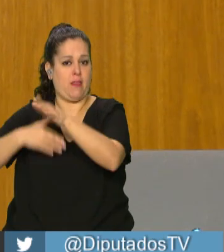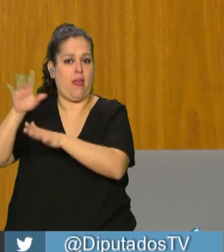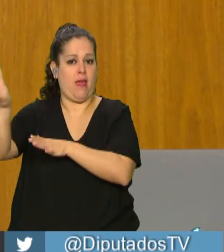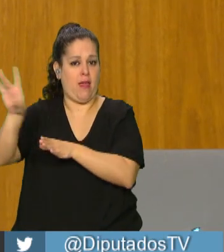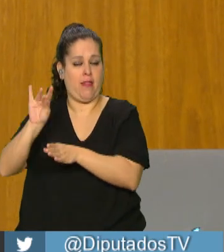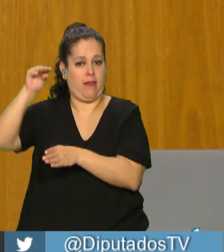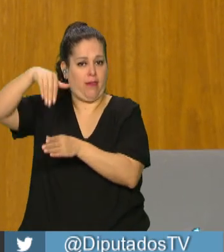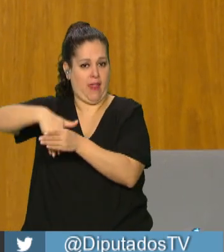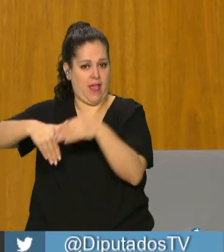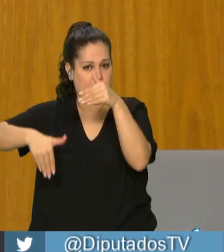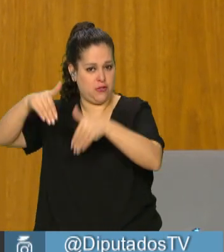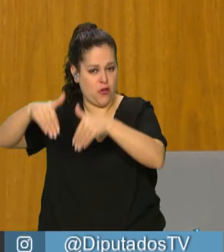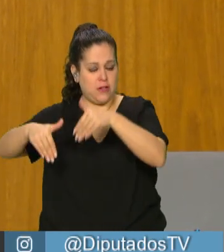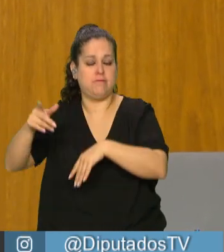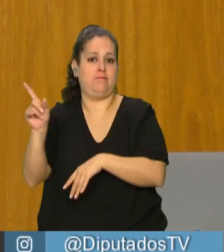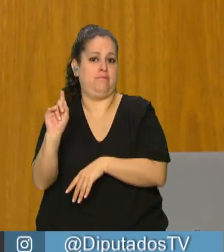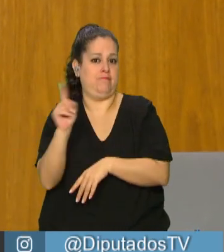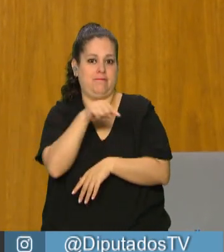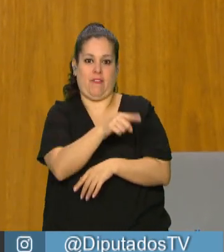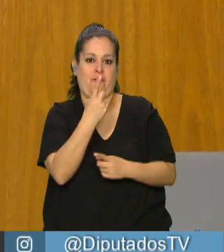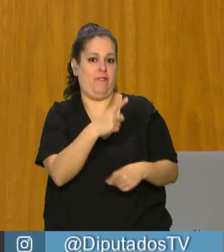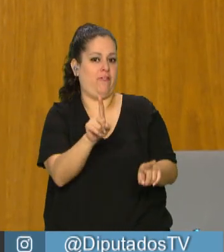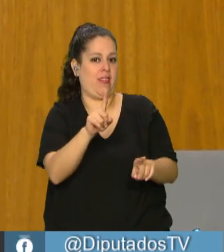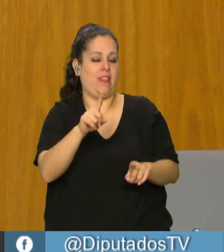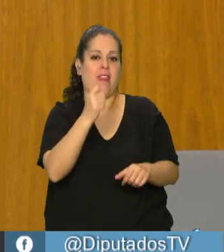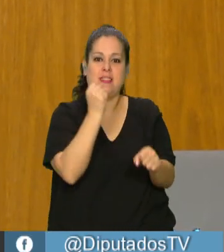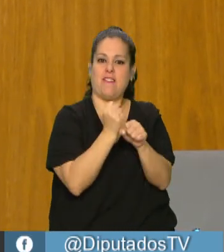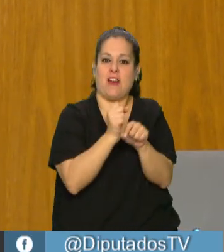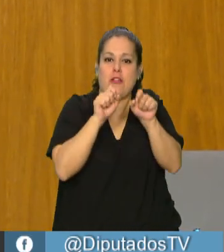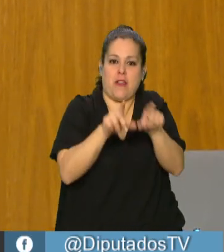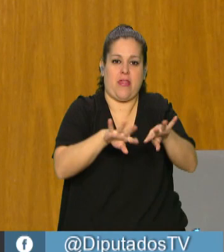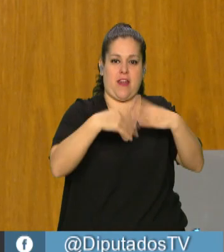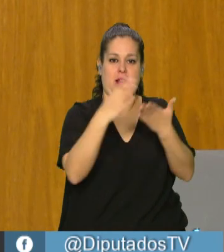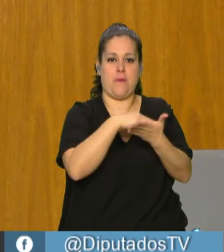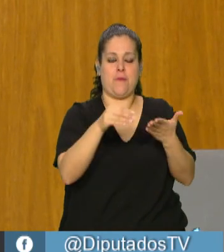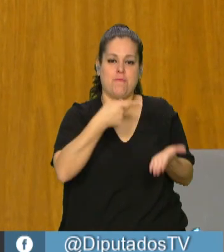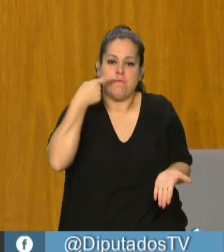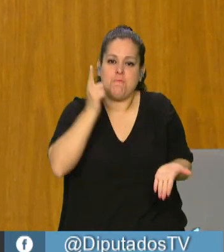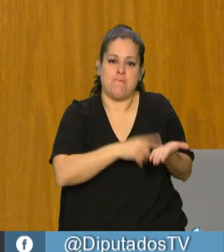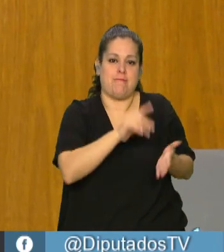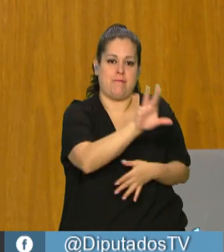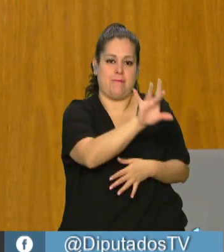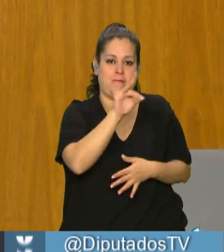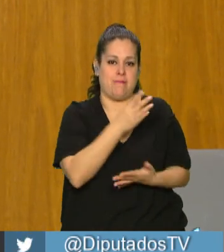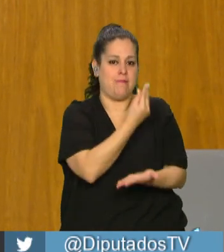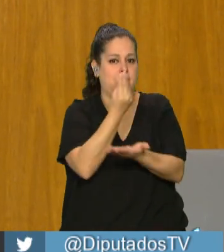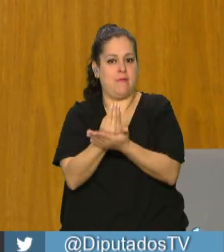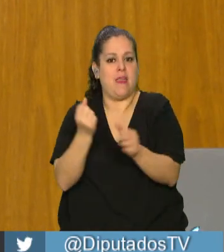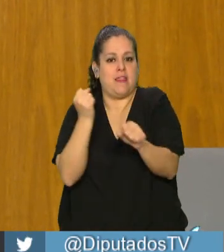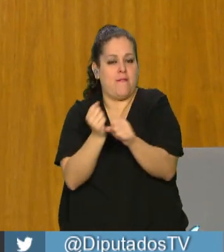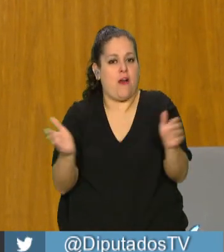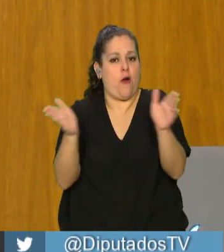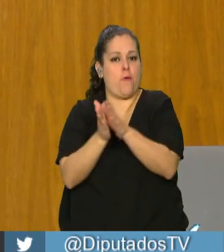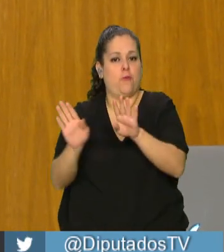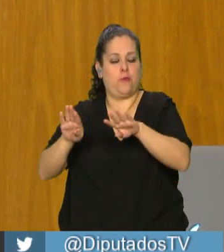viene como parte de la sociedad civil, como parte de los trabajadores de esta Cámara, trabajando en conjunto con los diputados para que ellos puedan ejercer su labor,